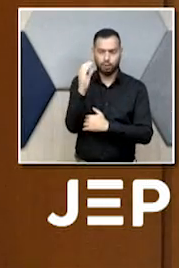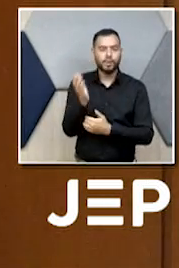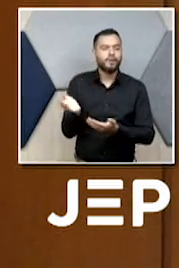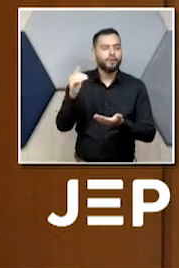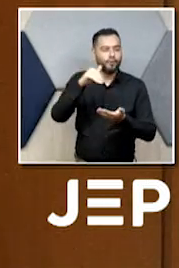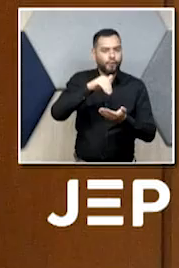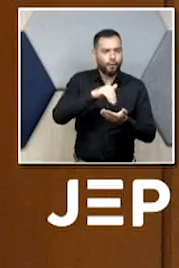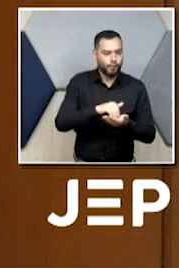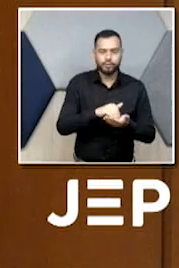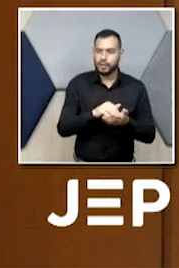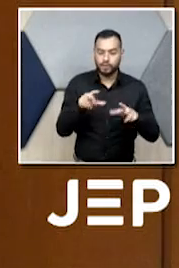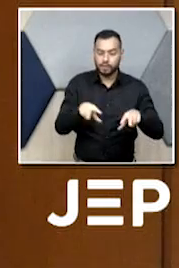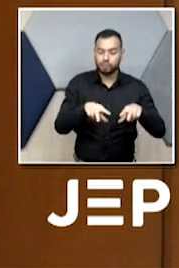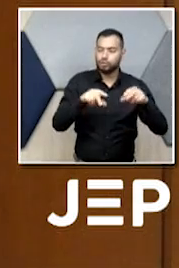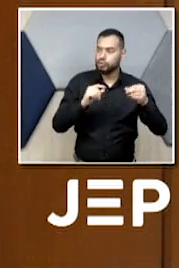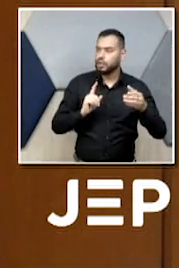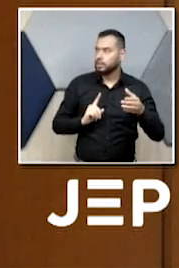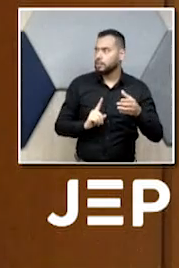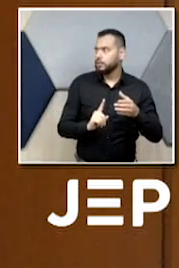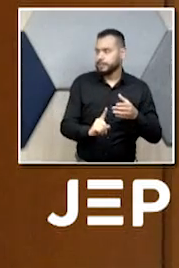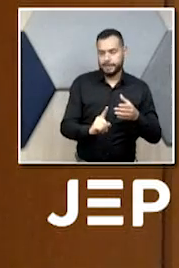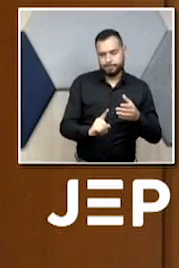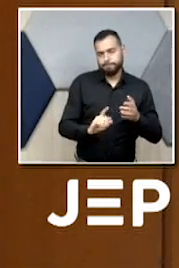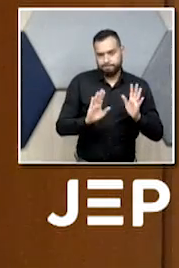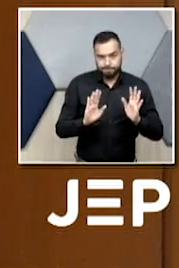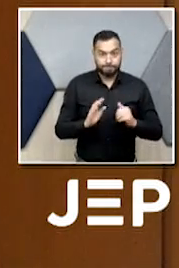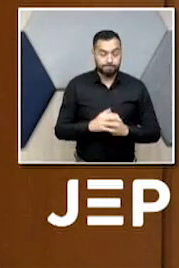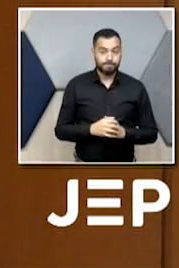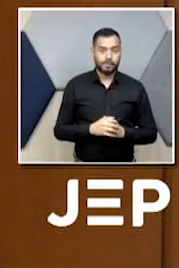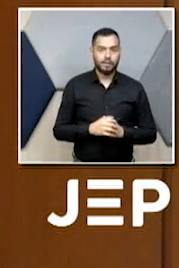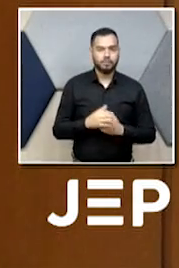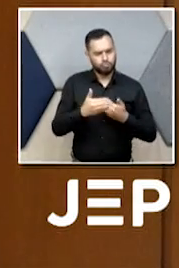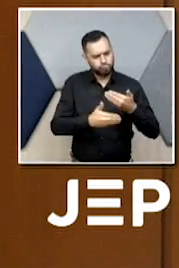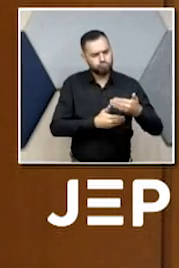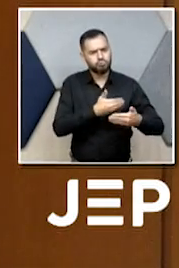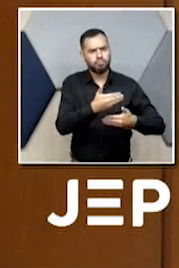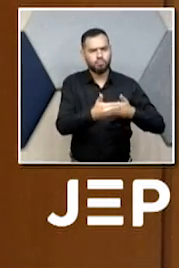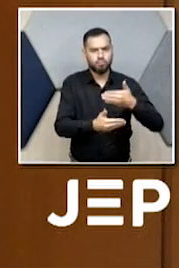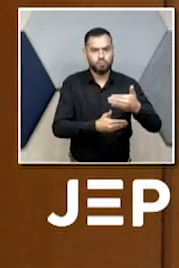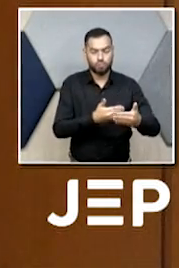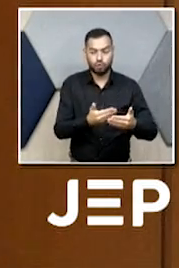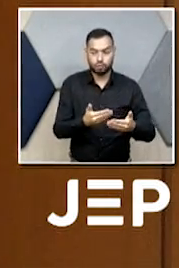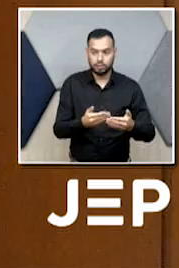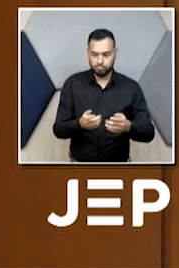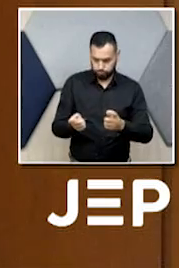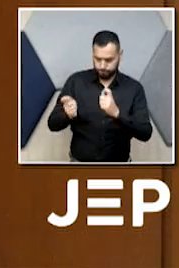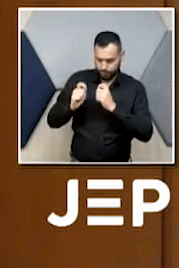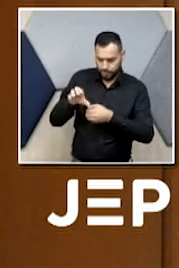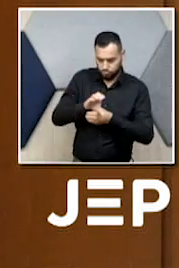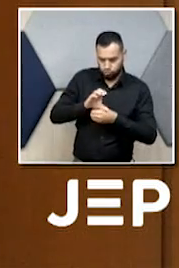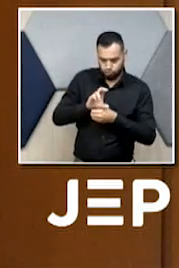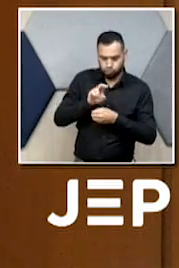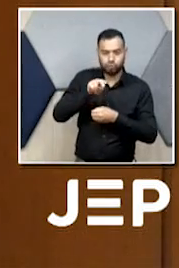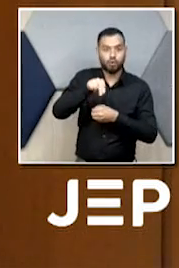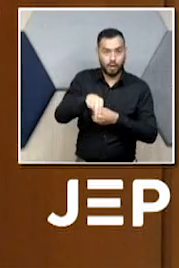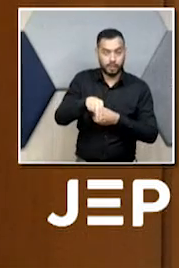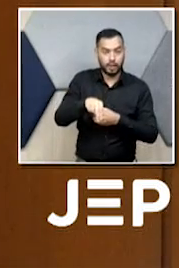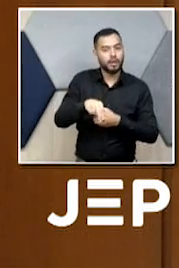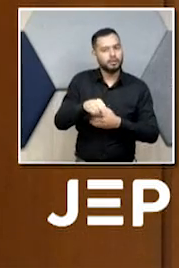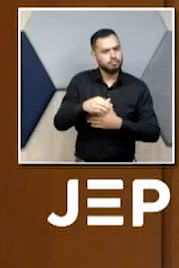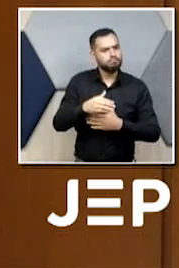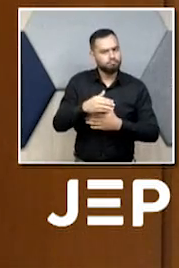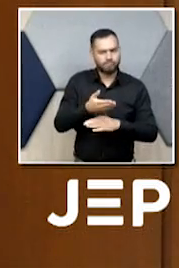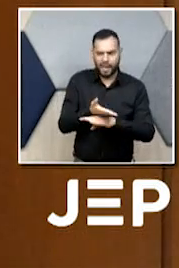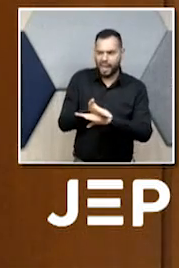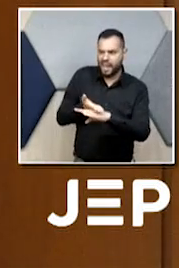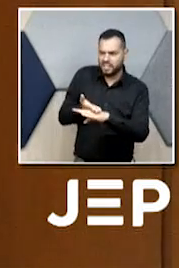sociedad con procesos que les devuelvan la ciudadanía y que satisfagan las demandas de las